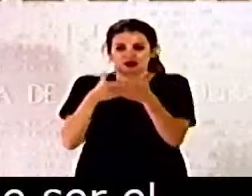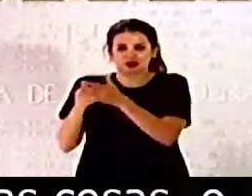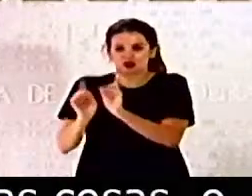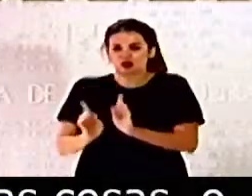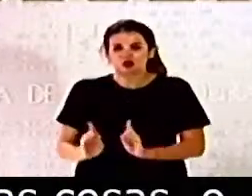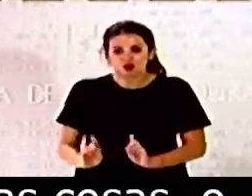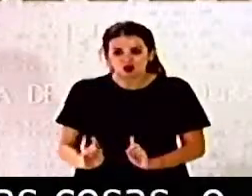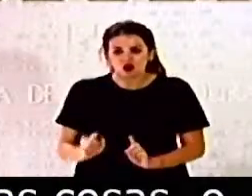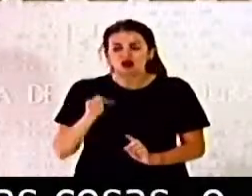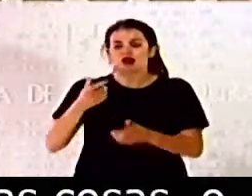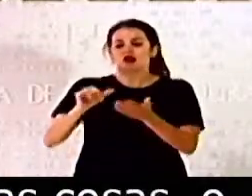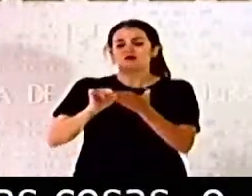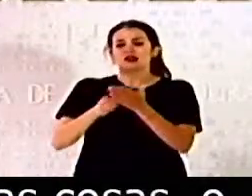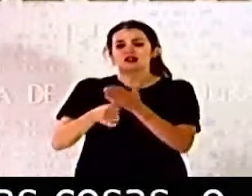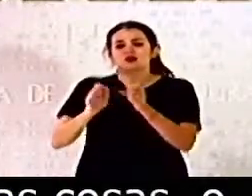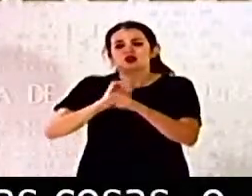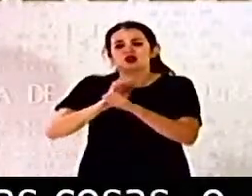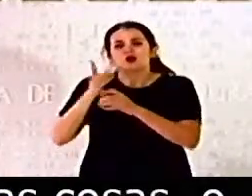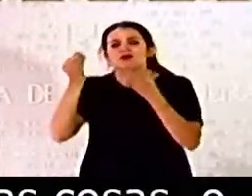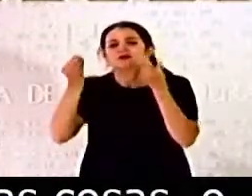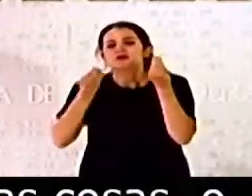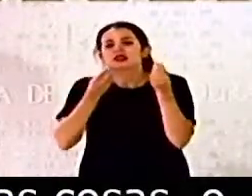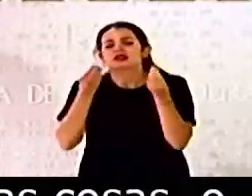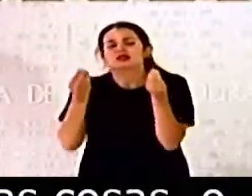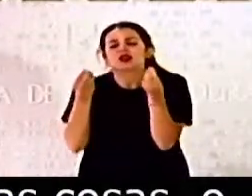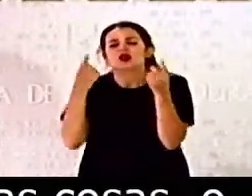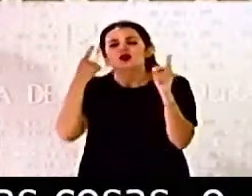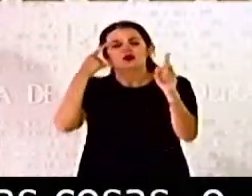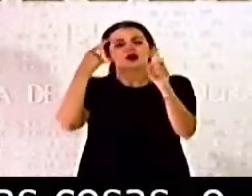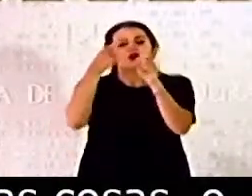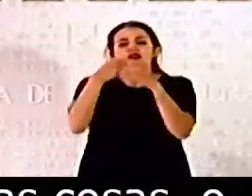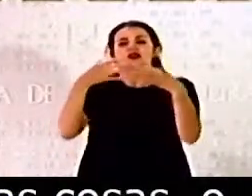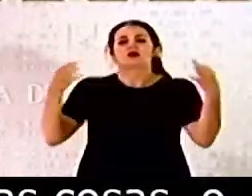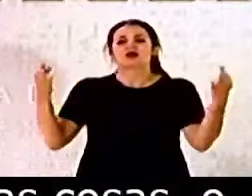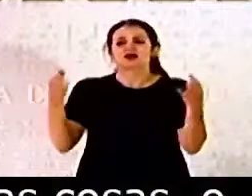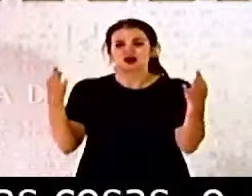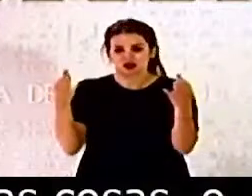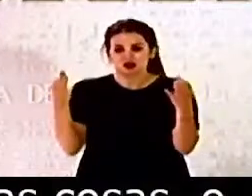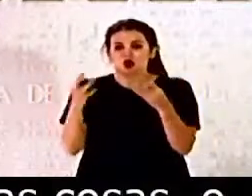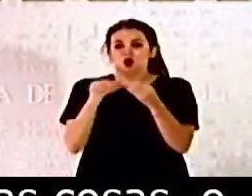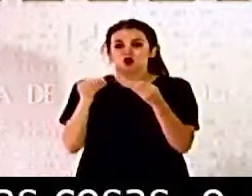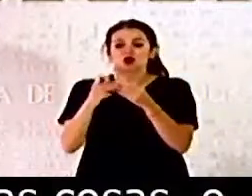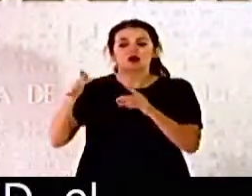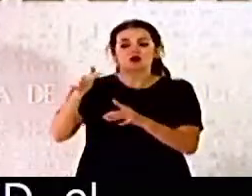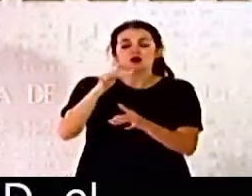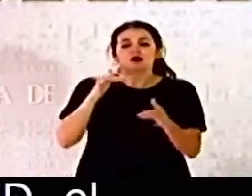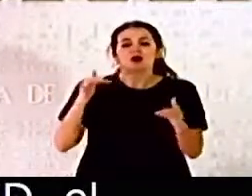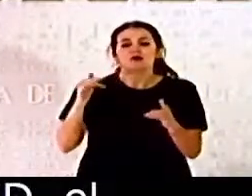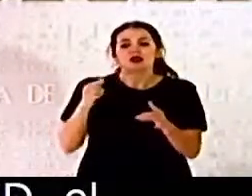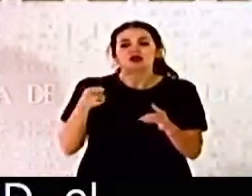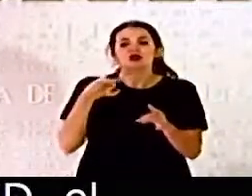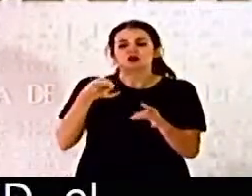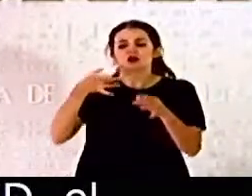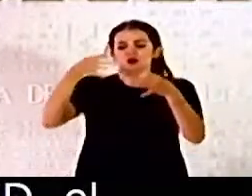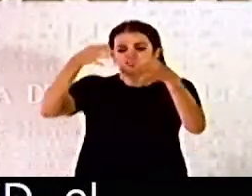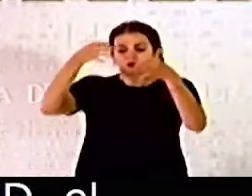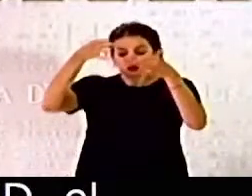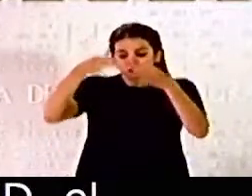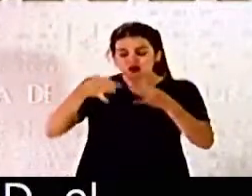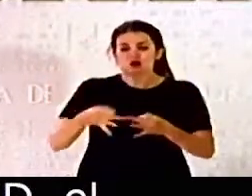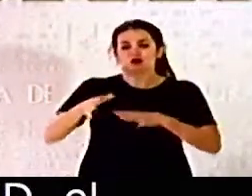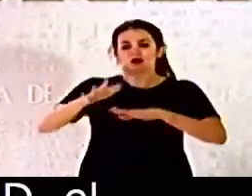pasaporte COVID está pensado para utilizarlo en un ambiente de que tú, con seguridad, te puedas mover.